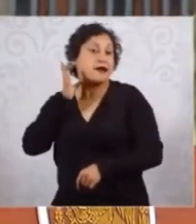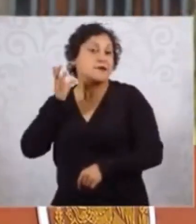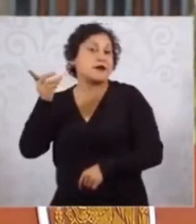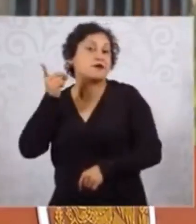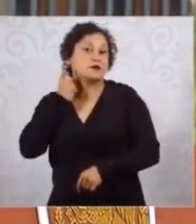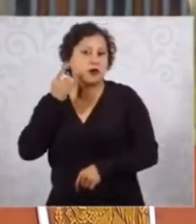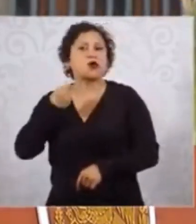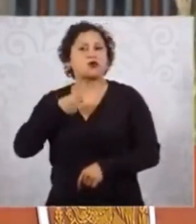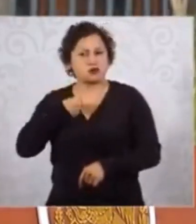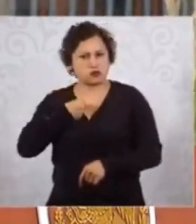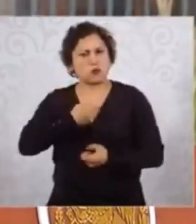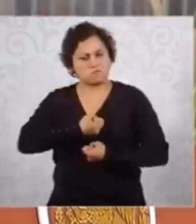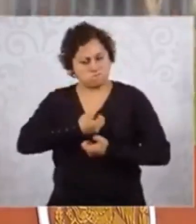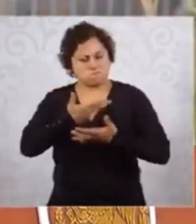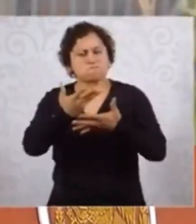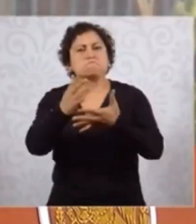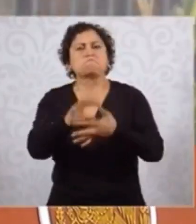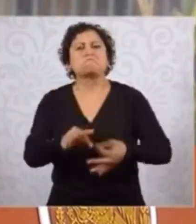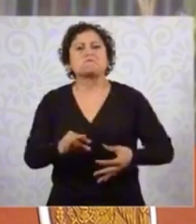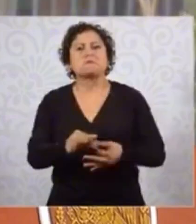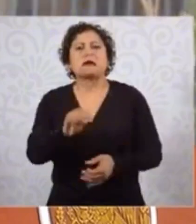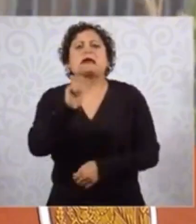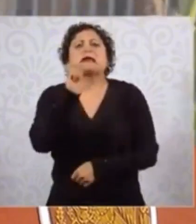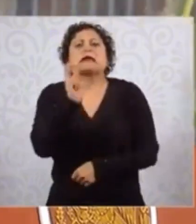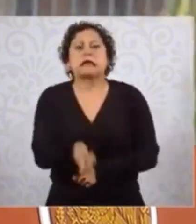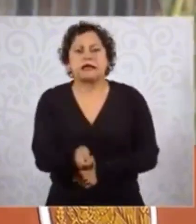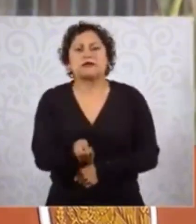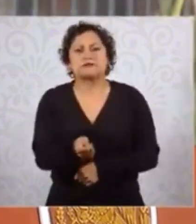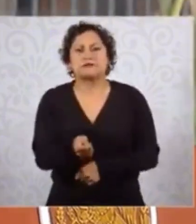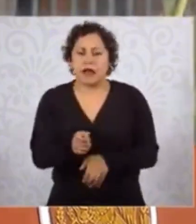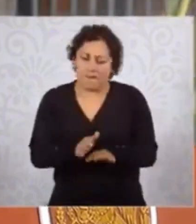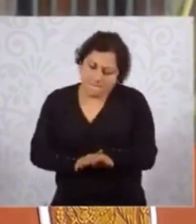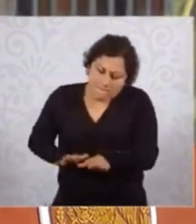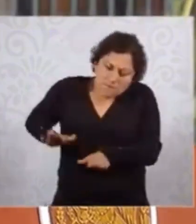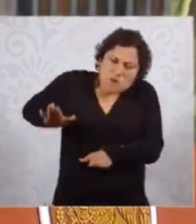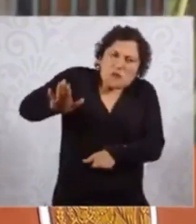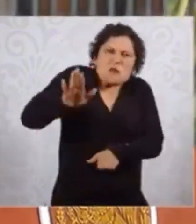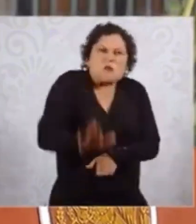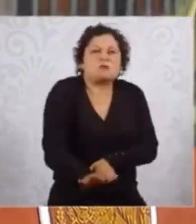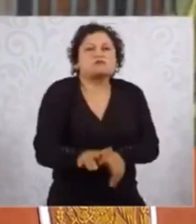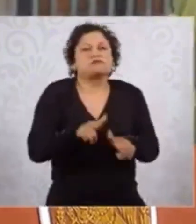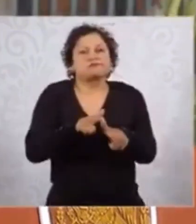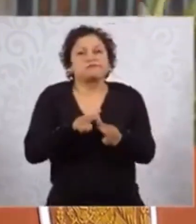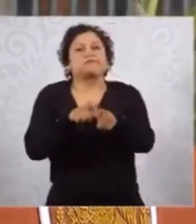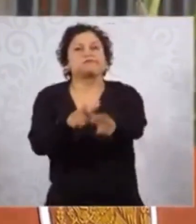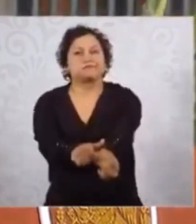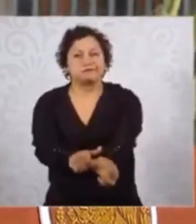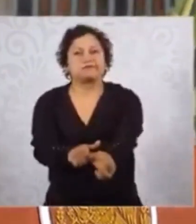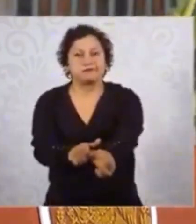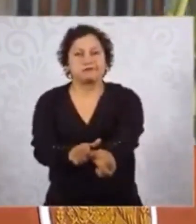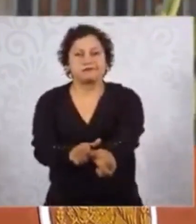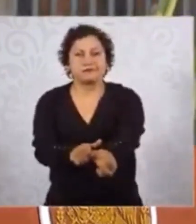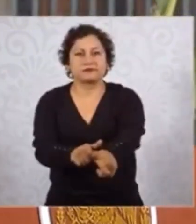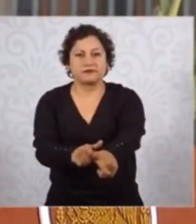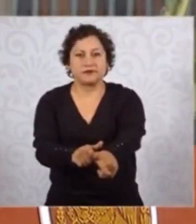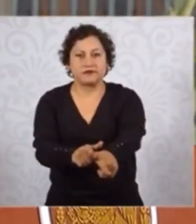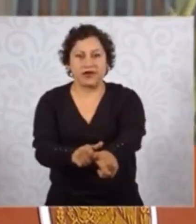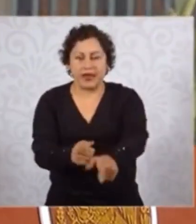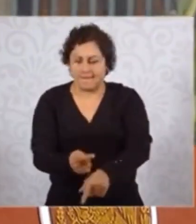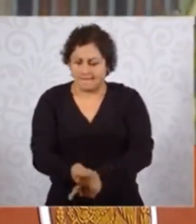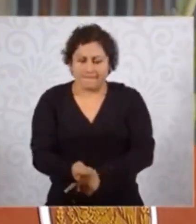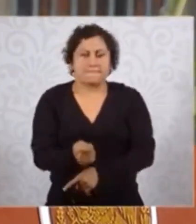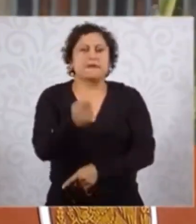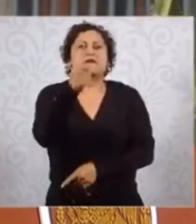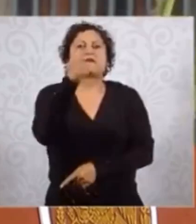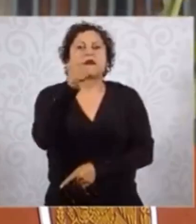un paso más. Por primera vez, no en 200 años, por lo menos en